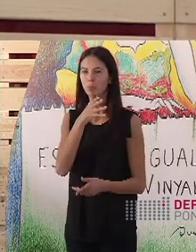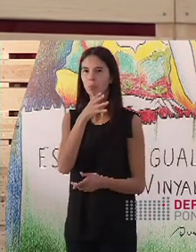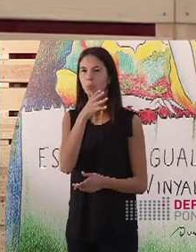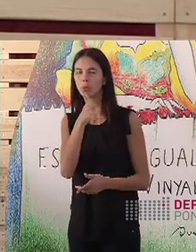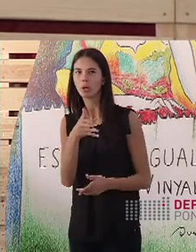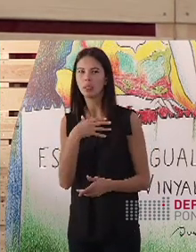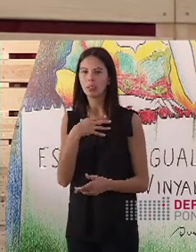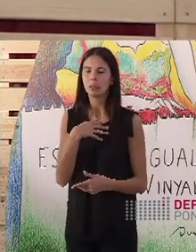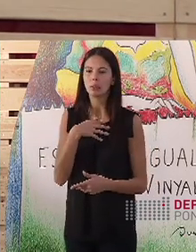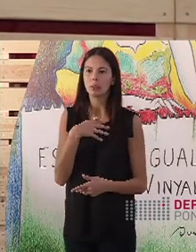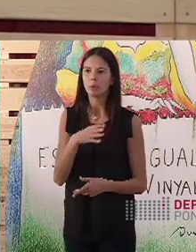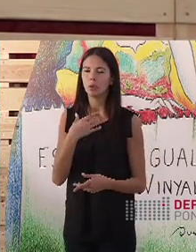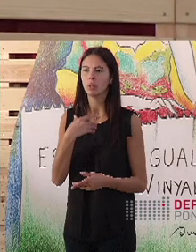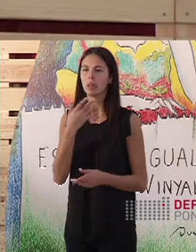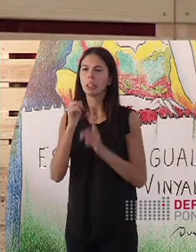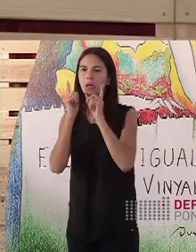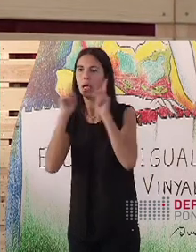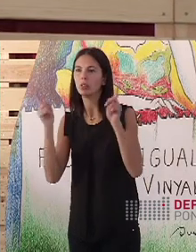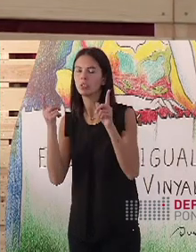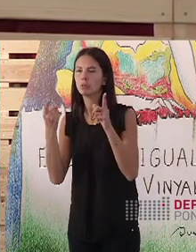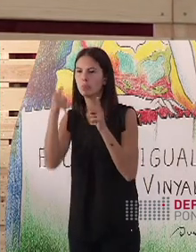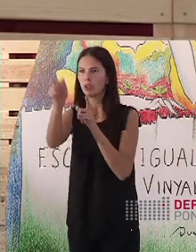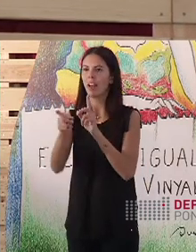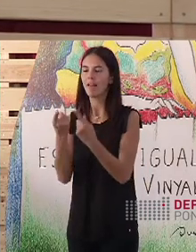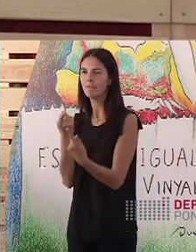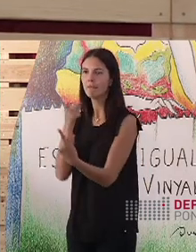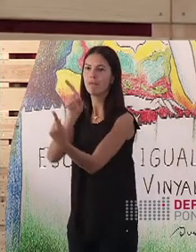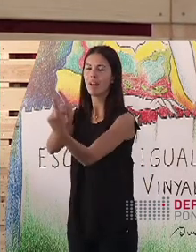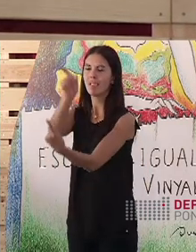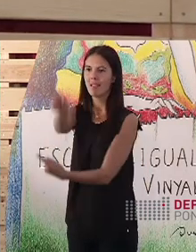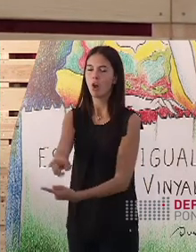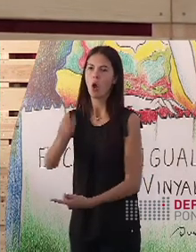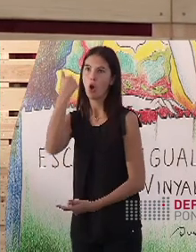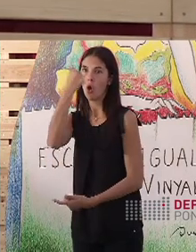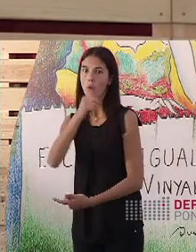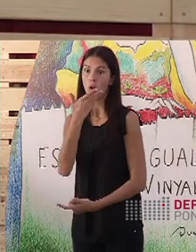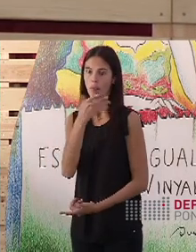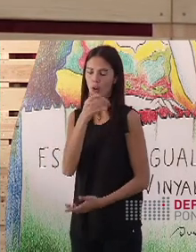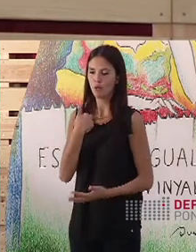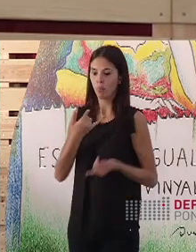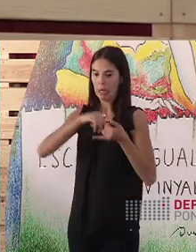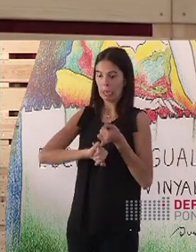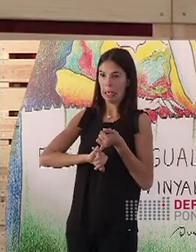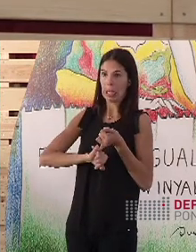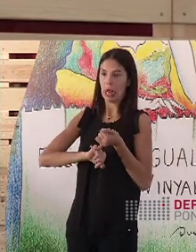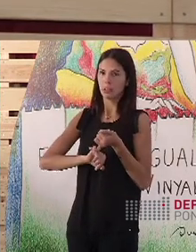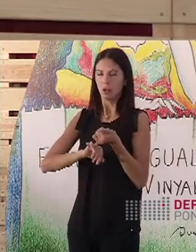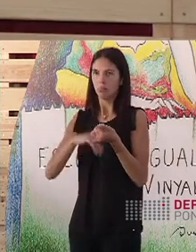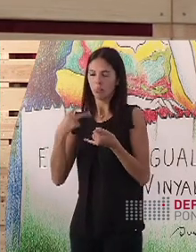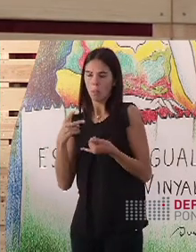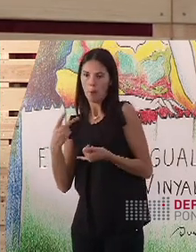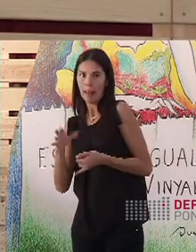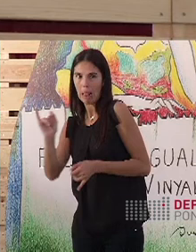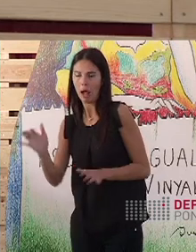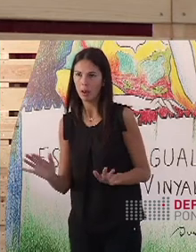de que o mellor o que teño de enfrente é un colega meu, ou que sepa, dado que eu estou casado e con parella, que casi todos están casados